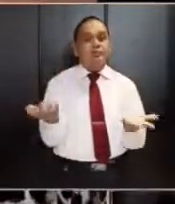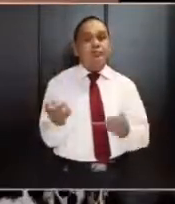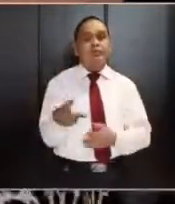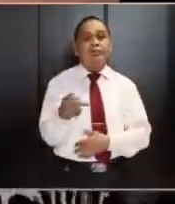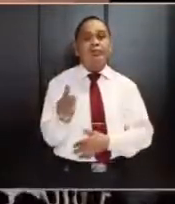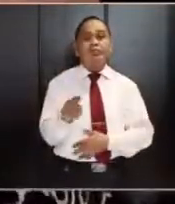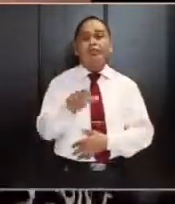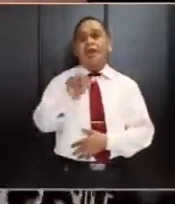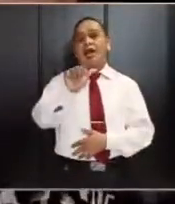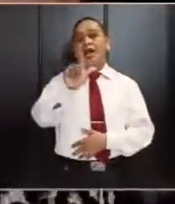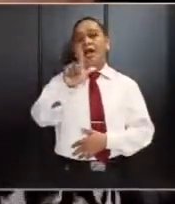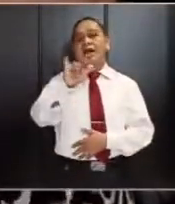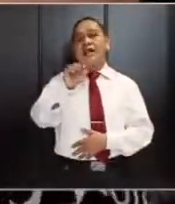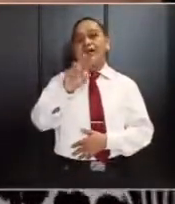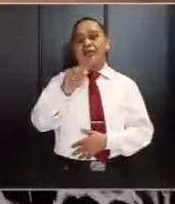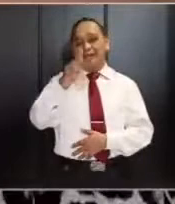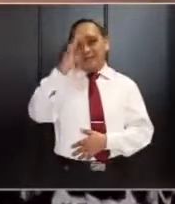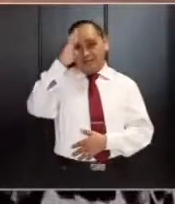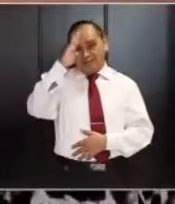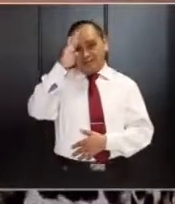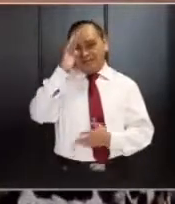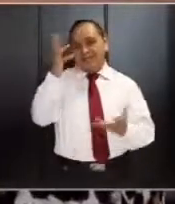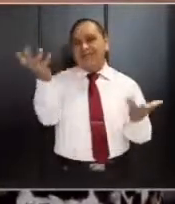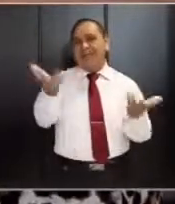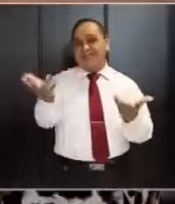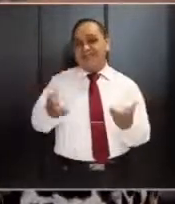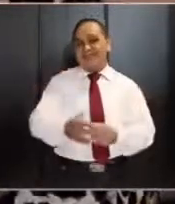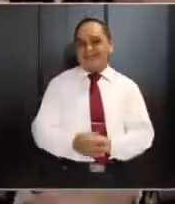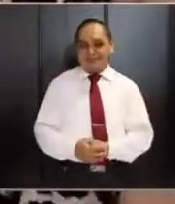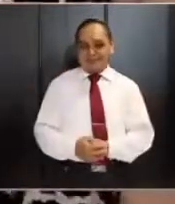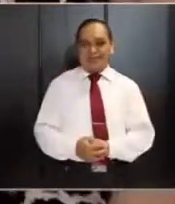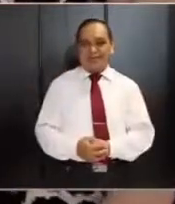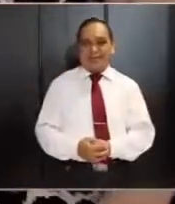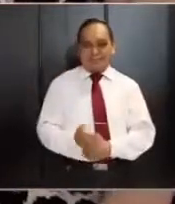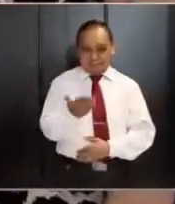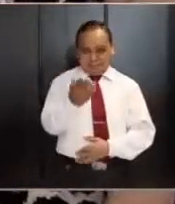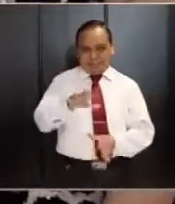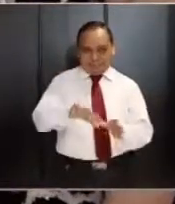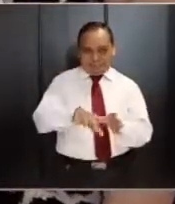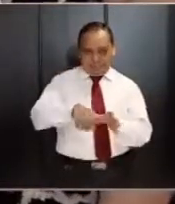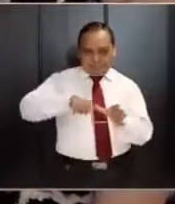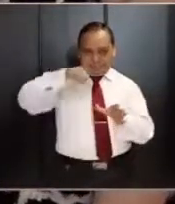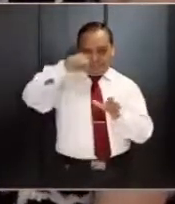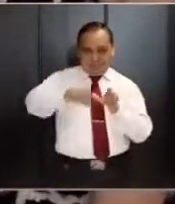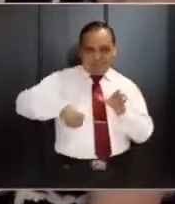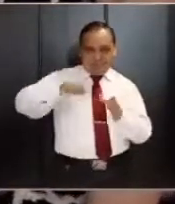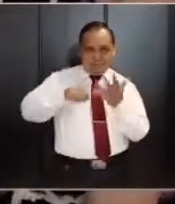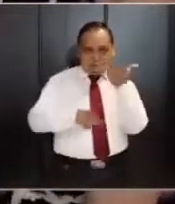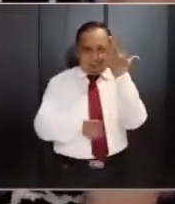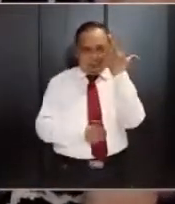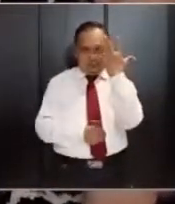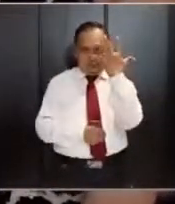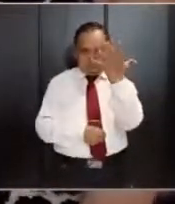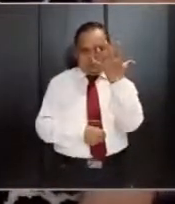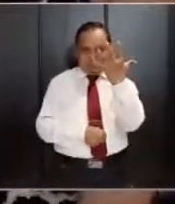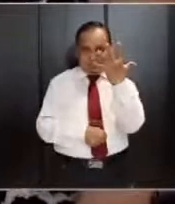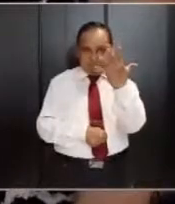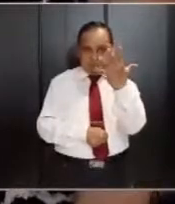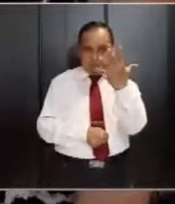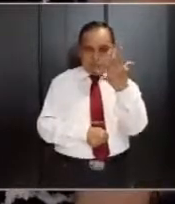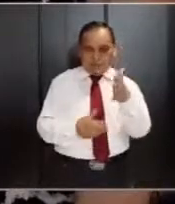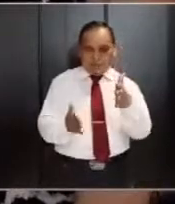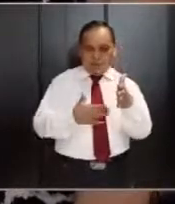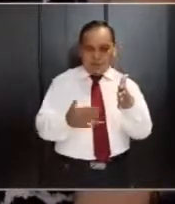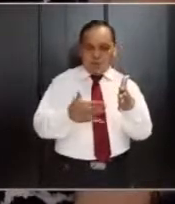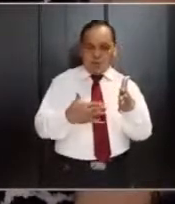sé qué piense. A ver, una mamacita, Aide, tú saca un boletito. Esta semana, son 5 estufas, pero así rápido. Tú